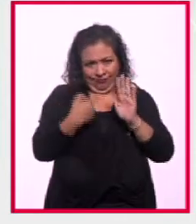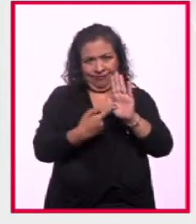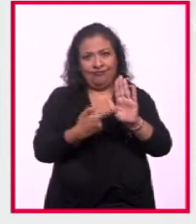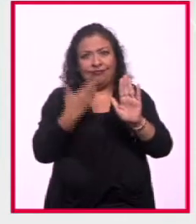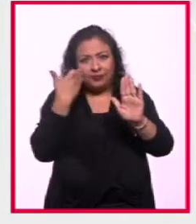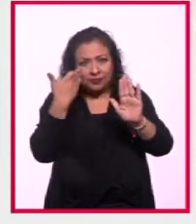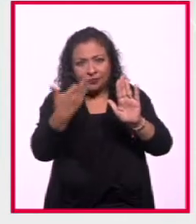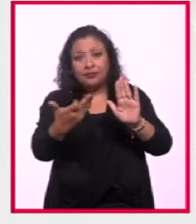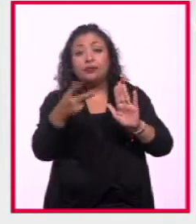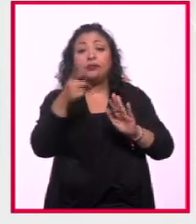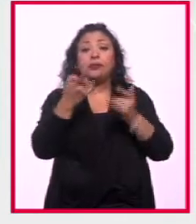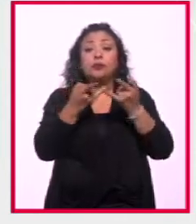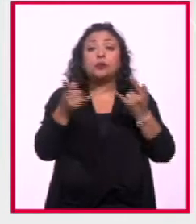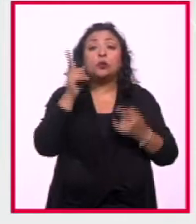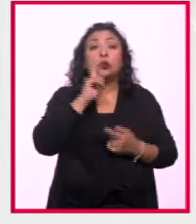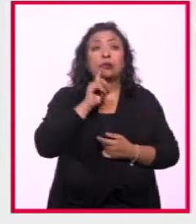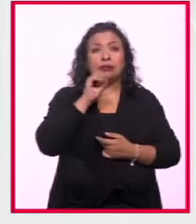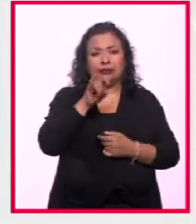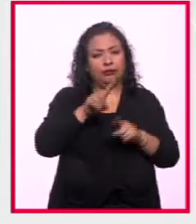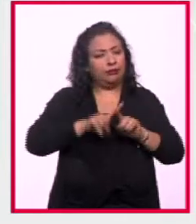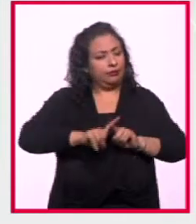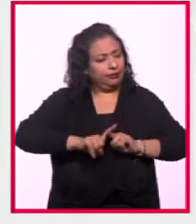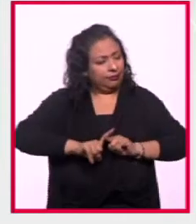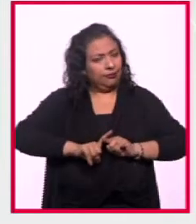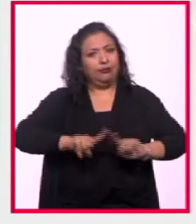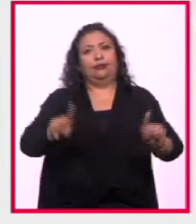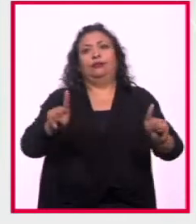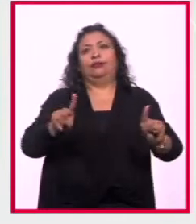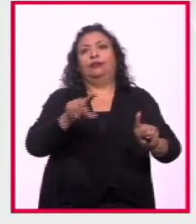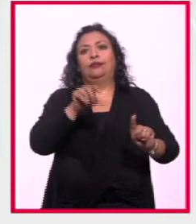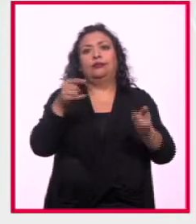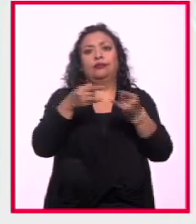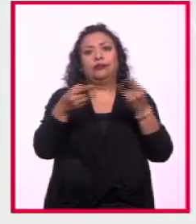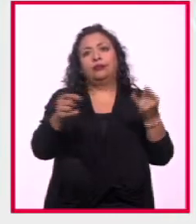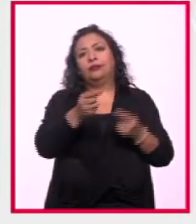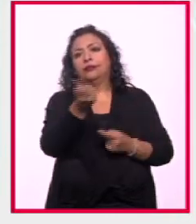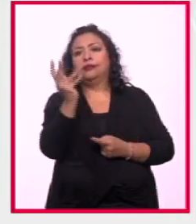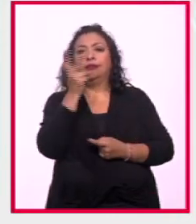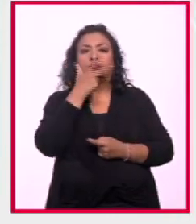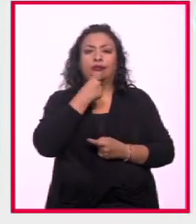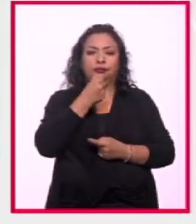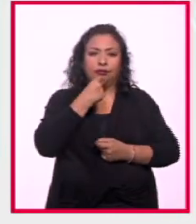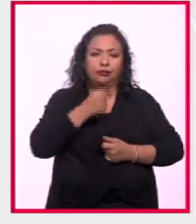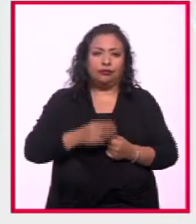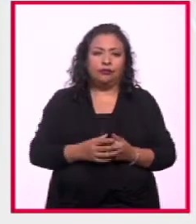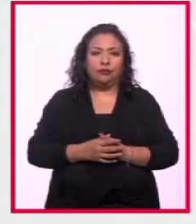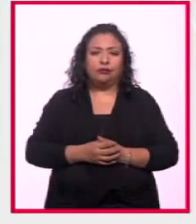y la historia de las mujeres sí es muy diferente a la historia de los demás